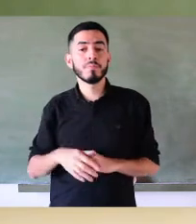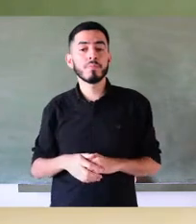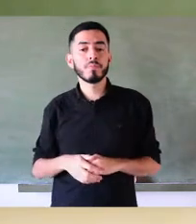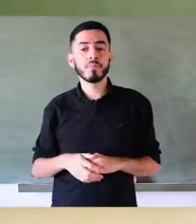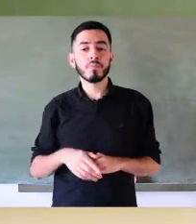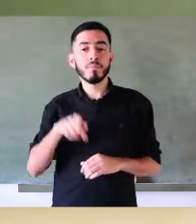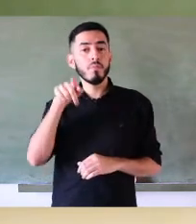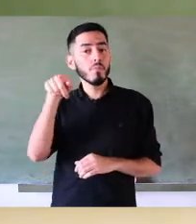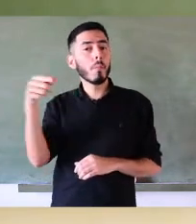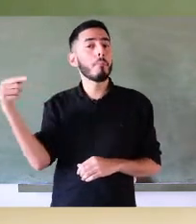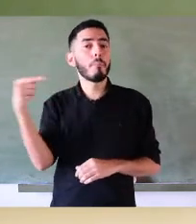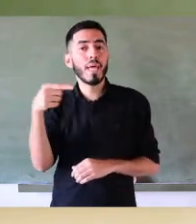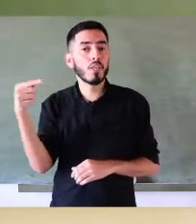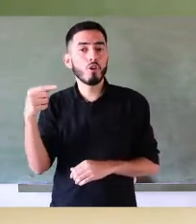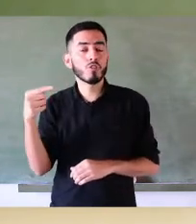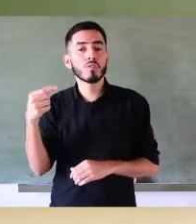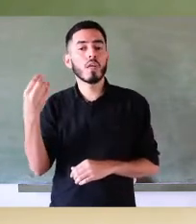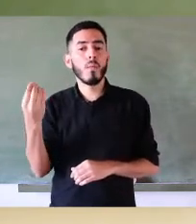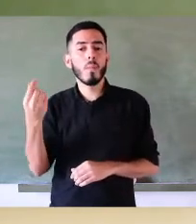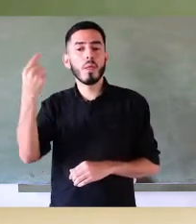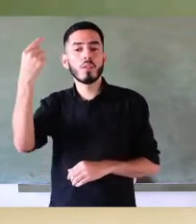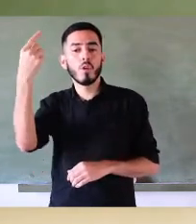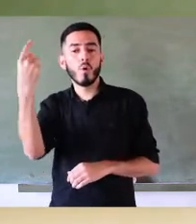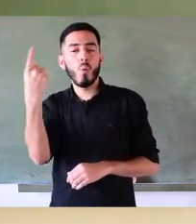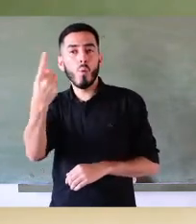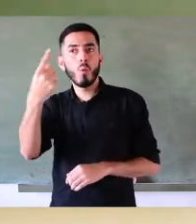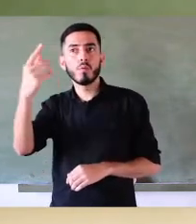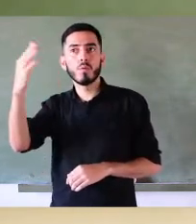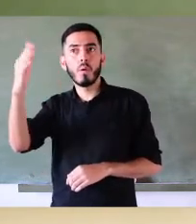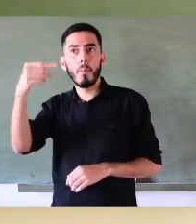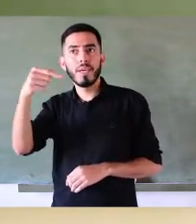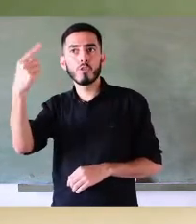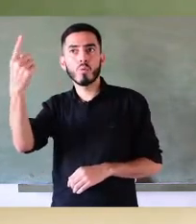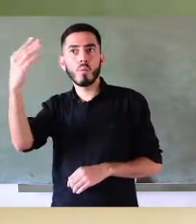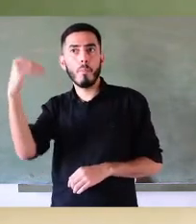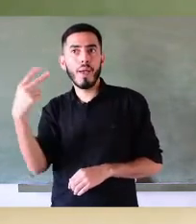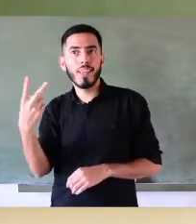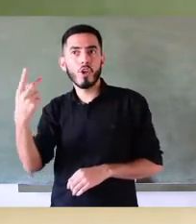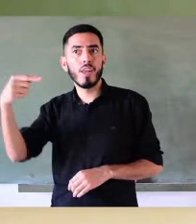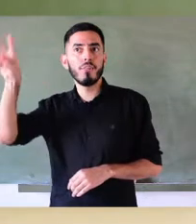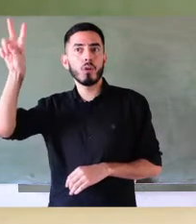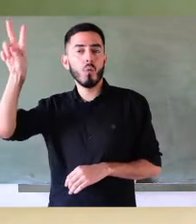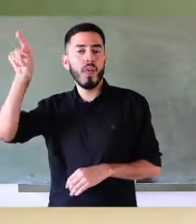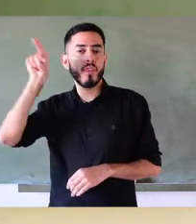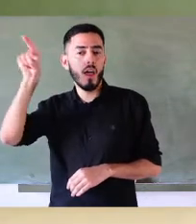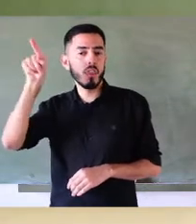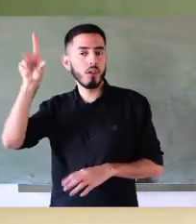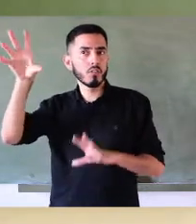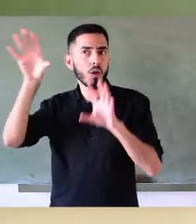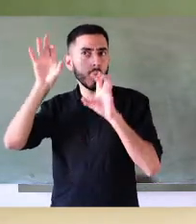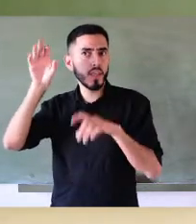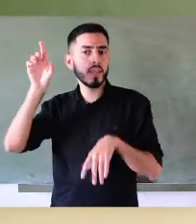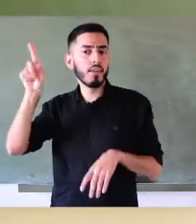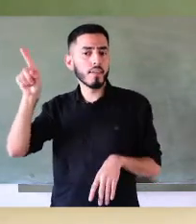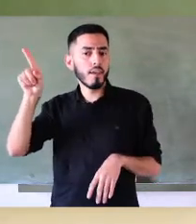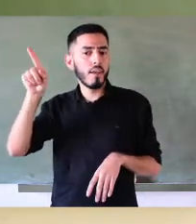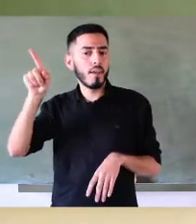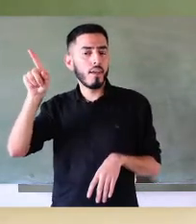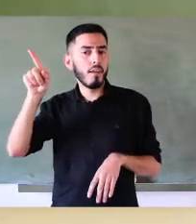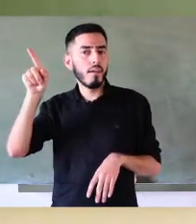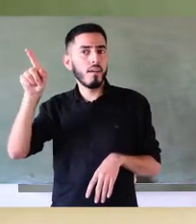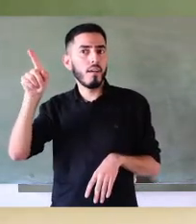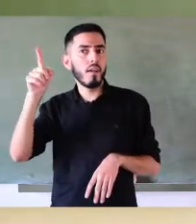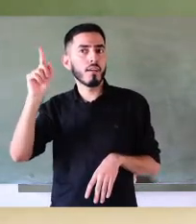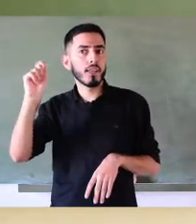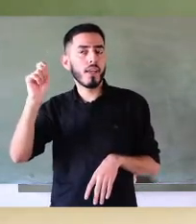le debemos restar, ¿sí? Menos 1 medio elevado al cuadrado. Recuerden que elevamos al cuadrado tanto el 1, el